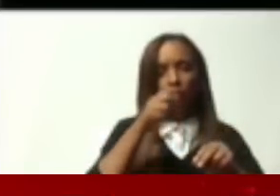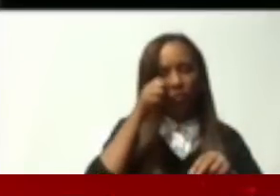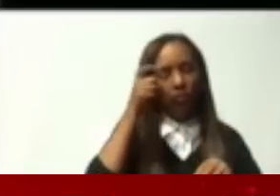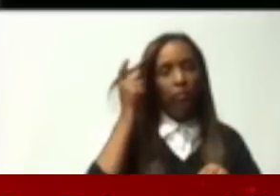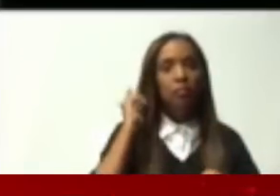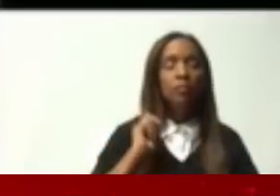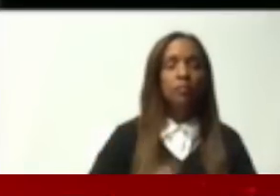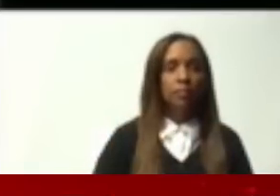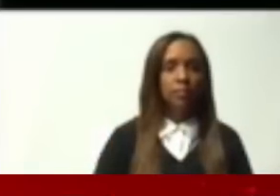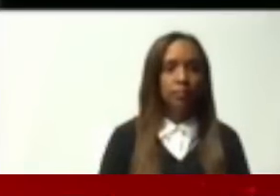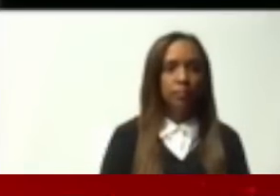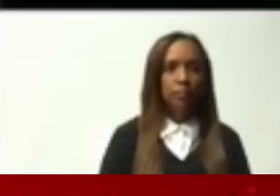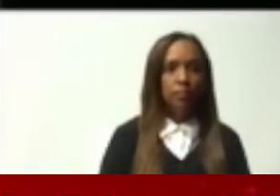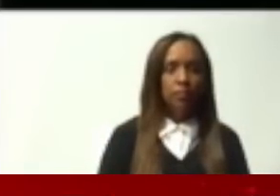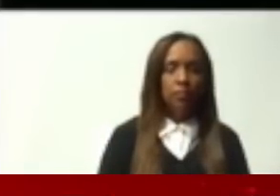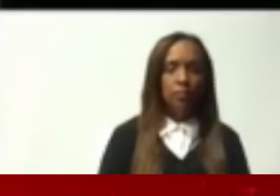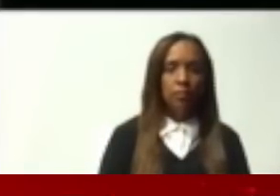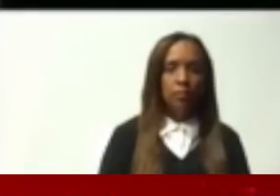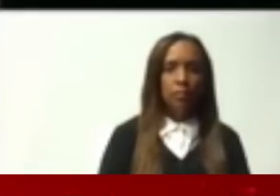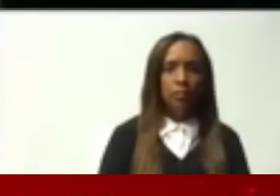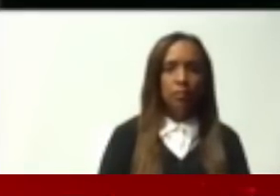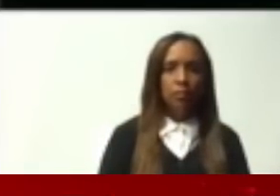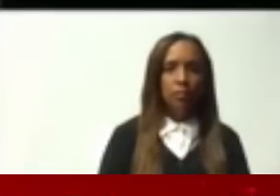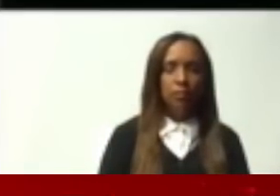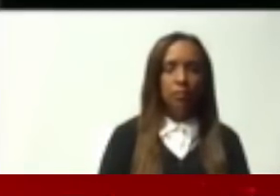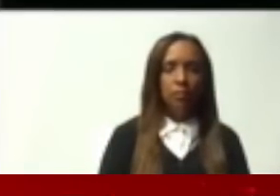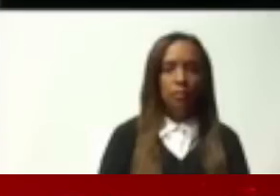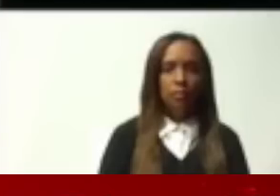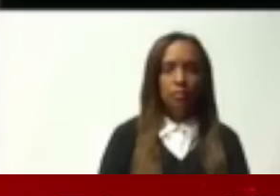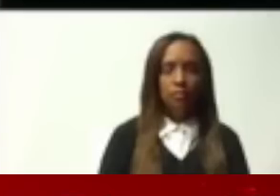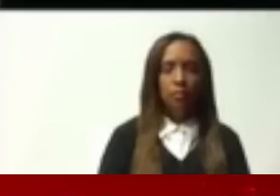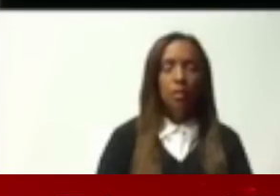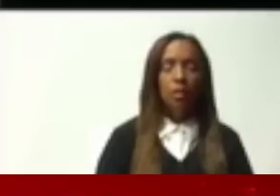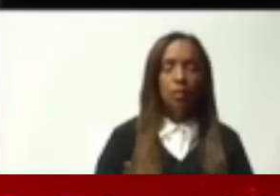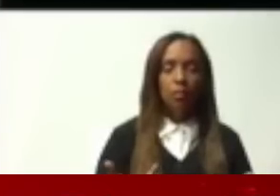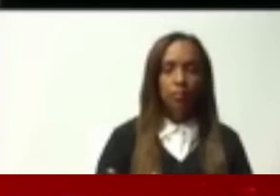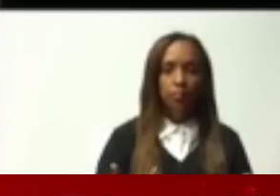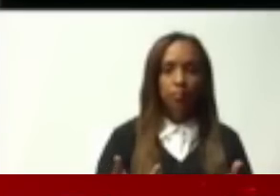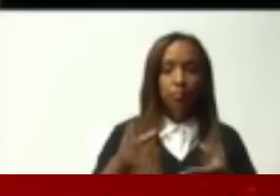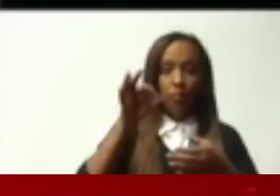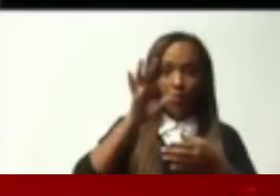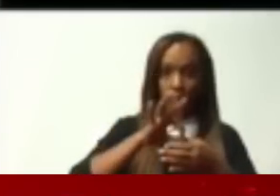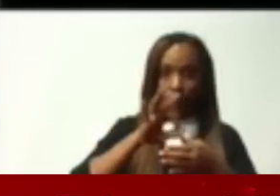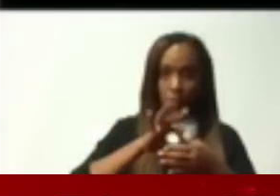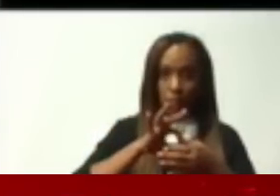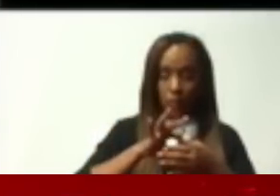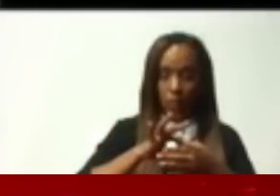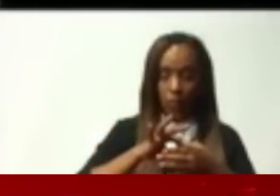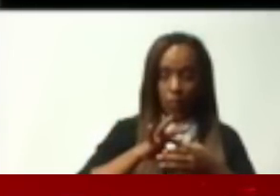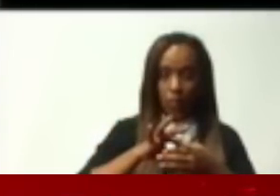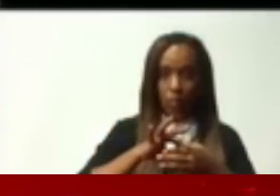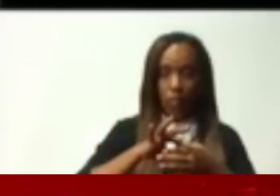la aceptación de la renuncia como diputado del señor Miguel Gutiérrez.